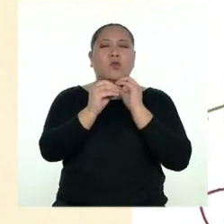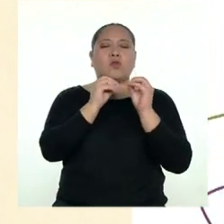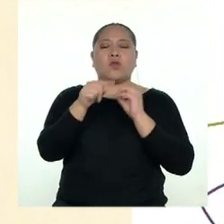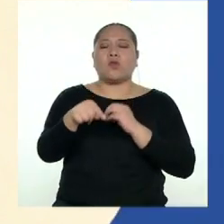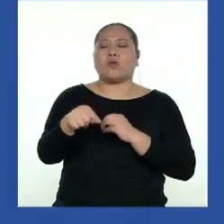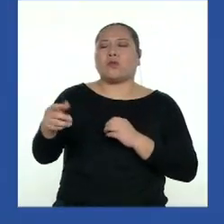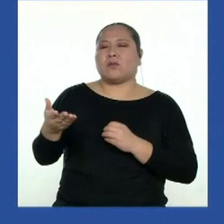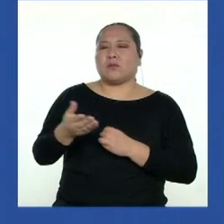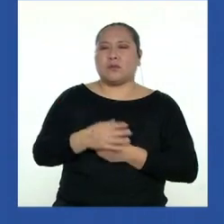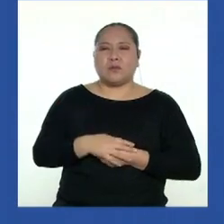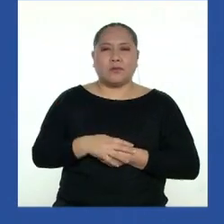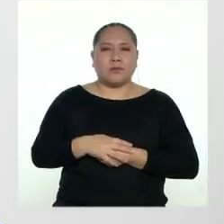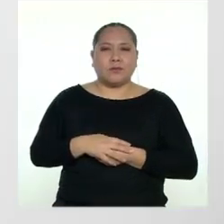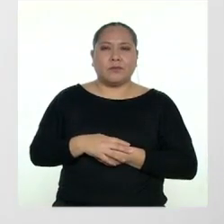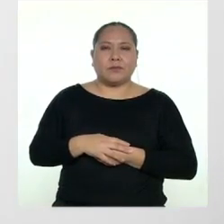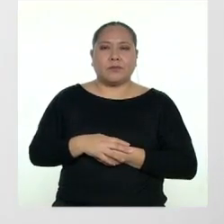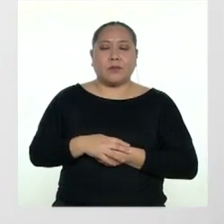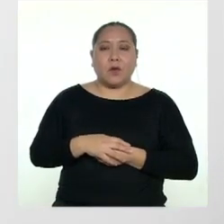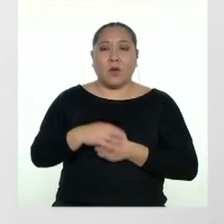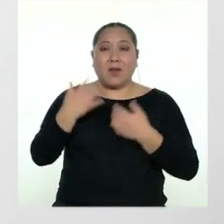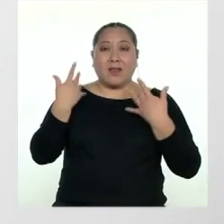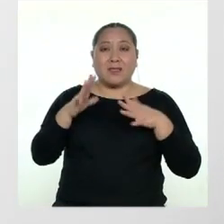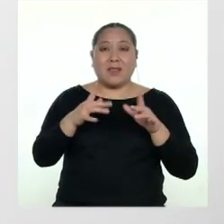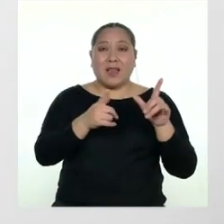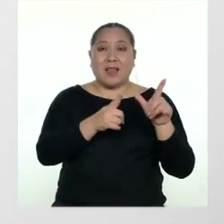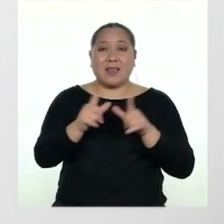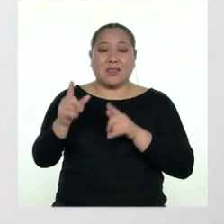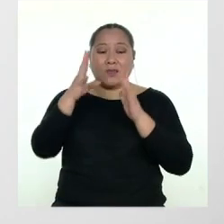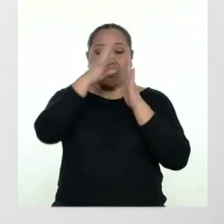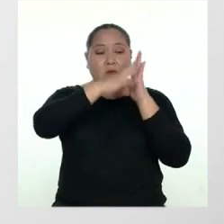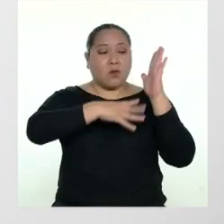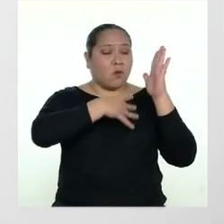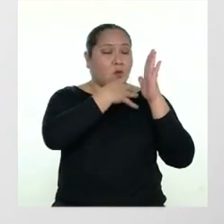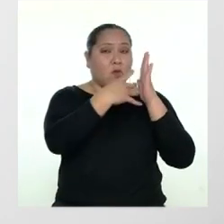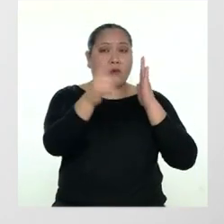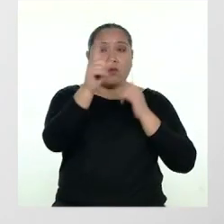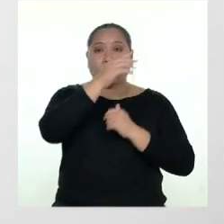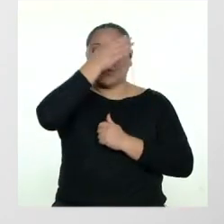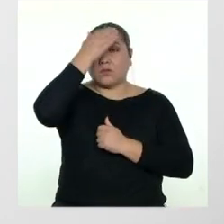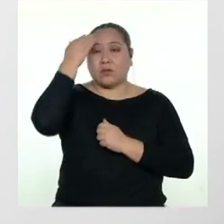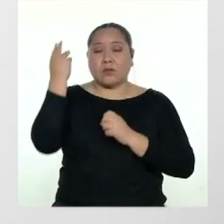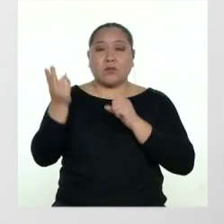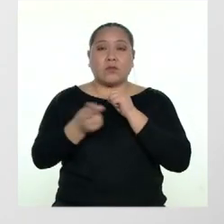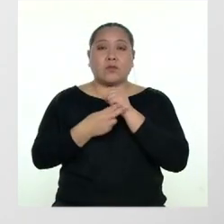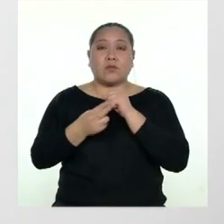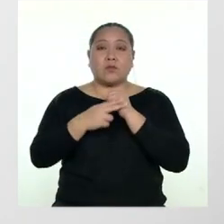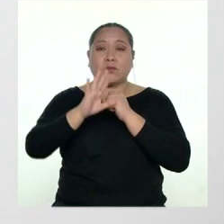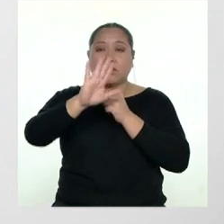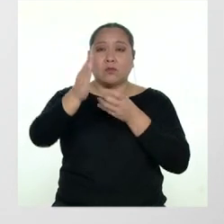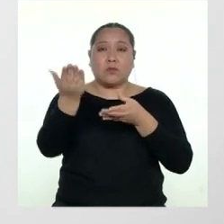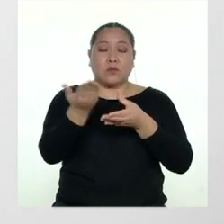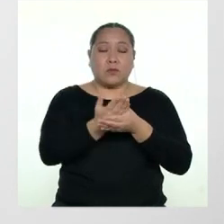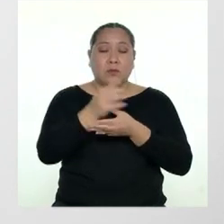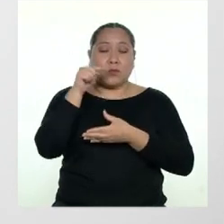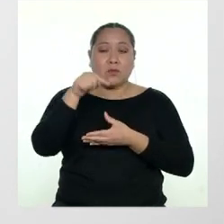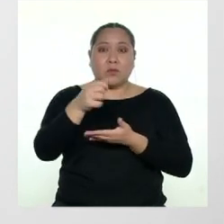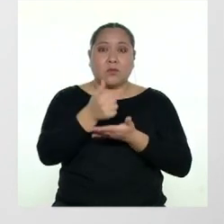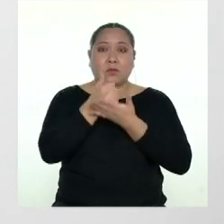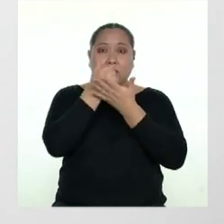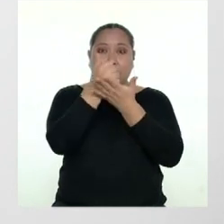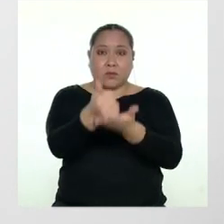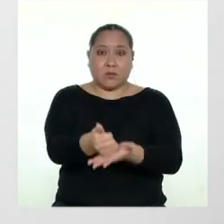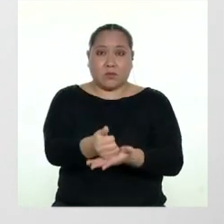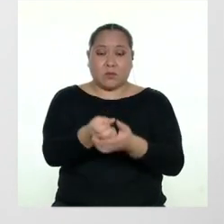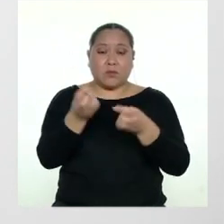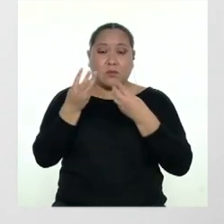situación. Una vez que completen el cuadro, no se olviden de guardarlo en su portafolio. Esto nos servirá de insumo